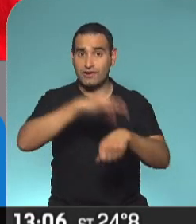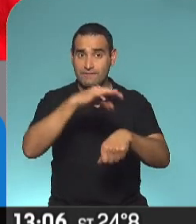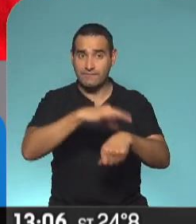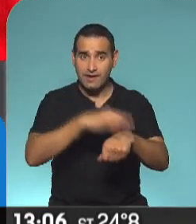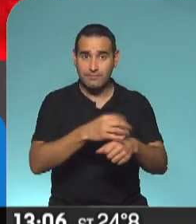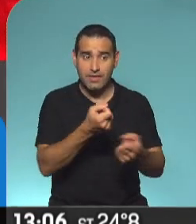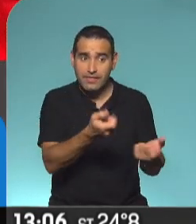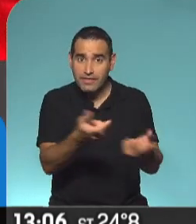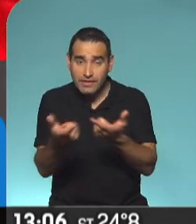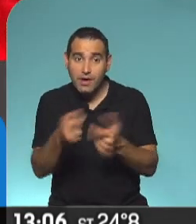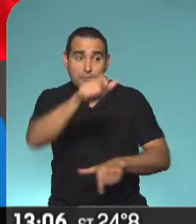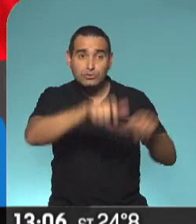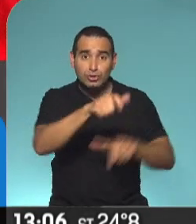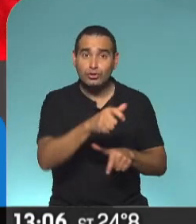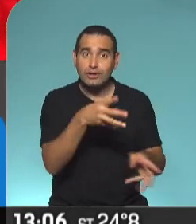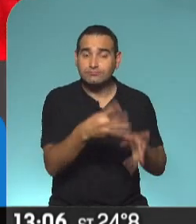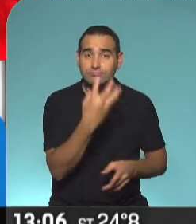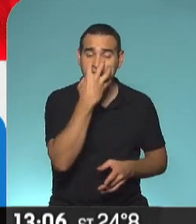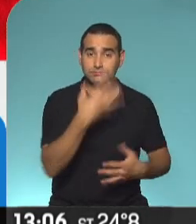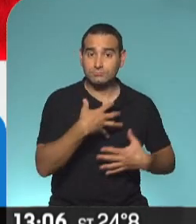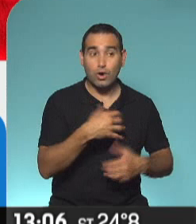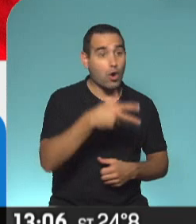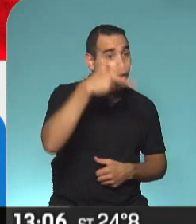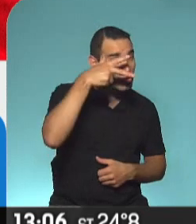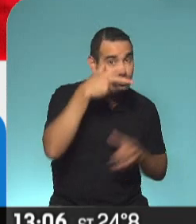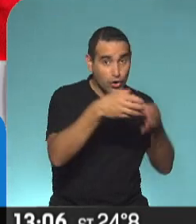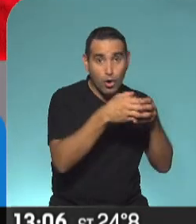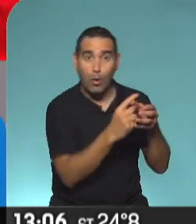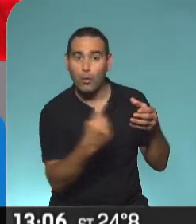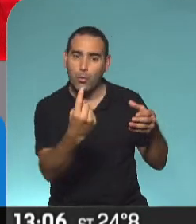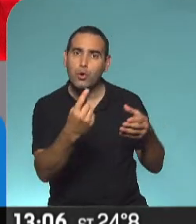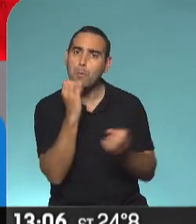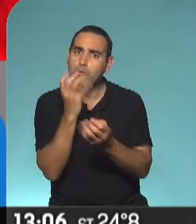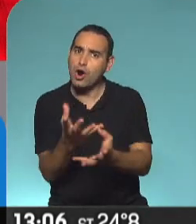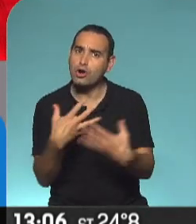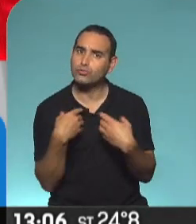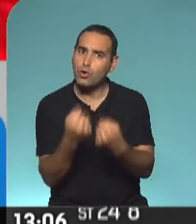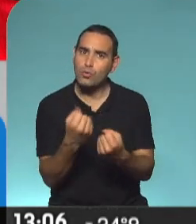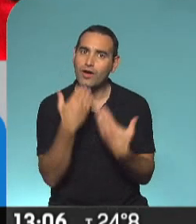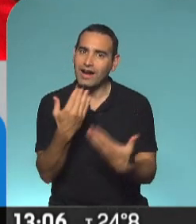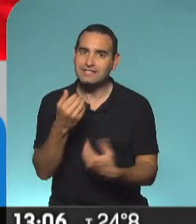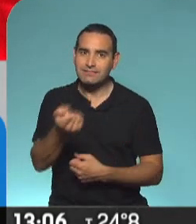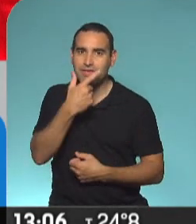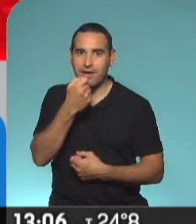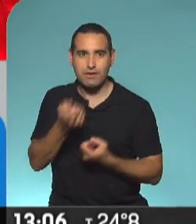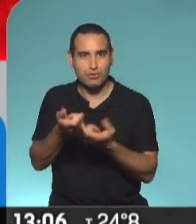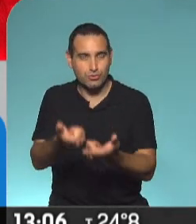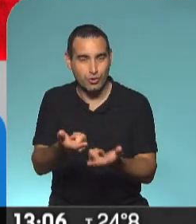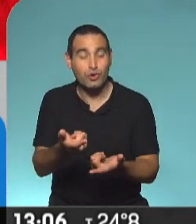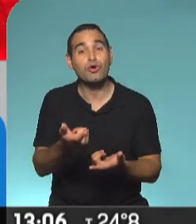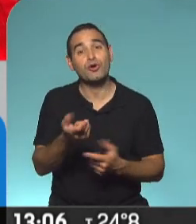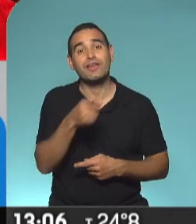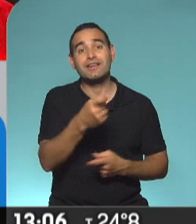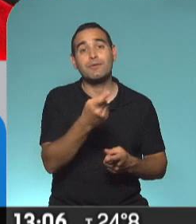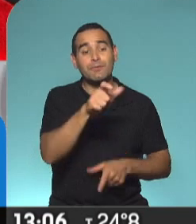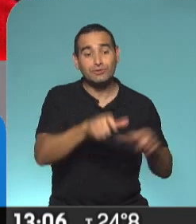vio que en los pacientes con respirador, de cada 8, uno se recuperaba mejor con la dexametasona, y en los que